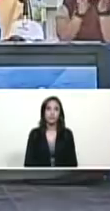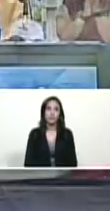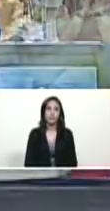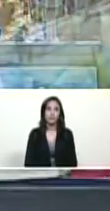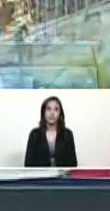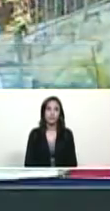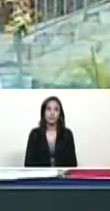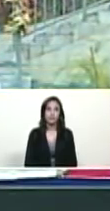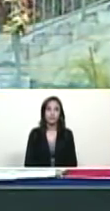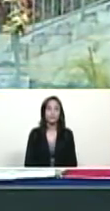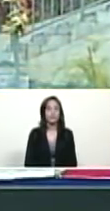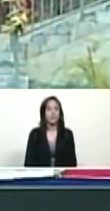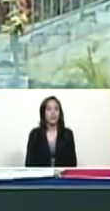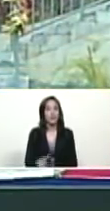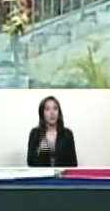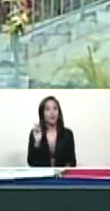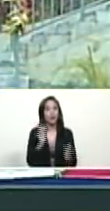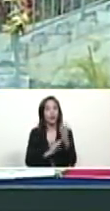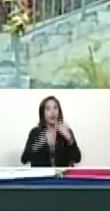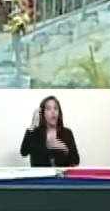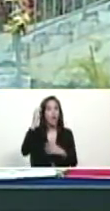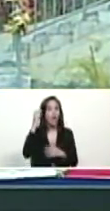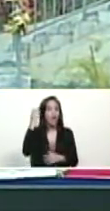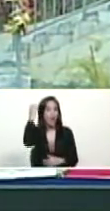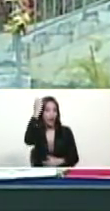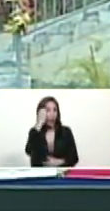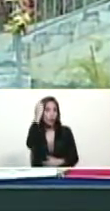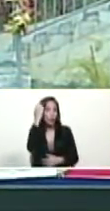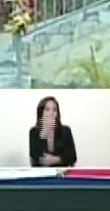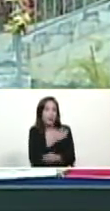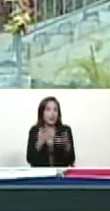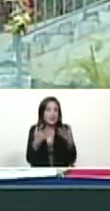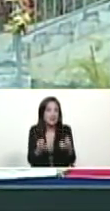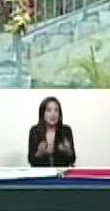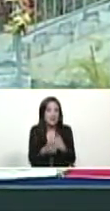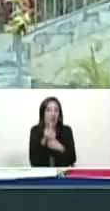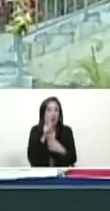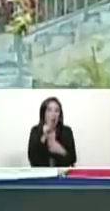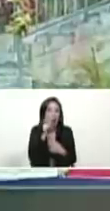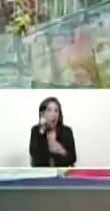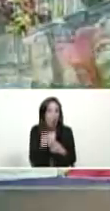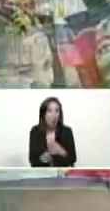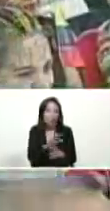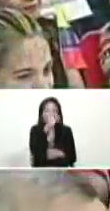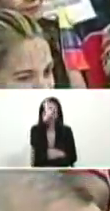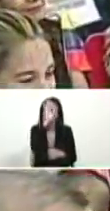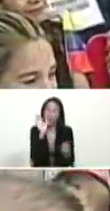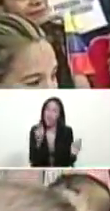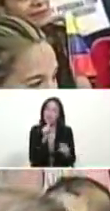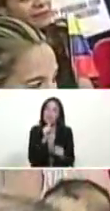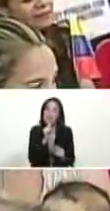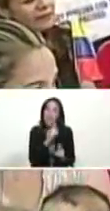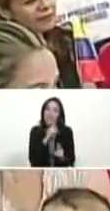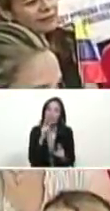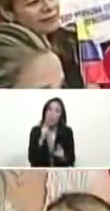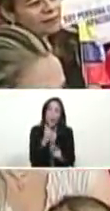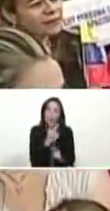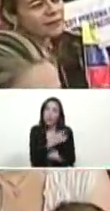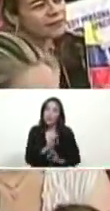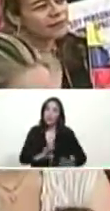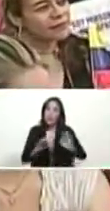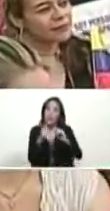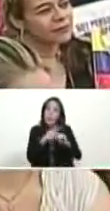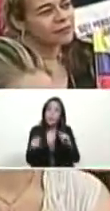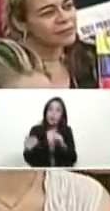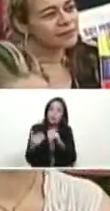Como un amiguito que tengo por allá por Europa que se está secando, no lo voy a nombrar. Se seca, todo el que se mete con la